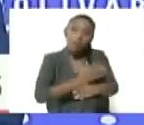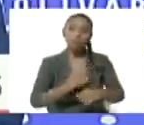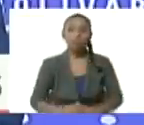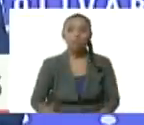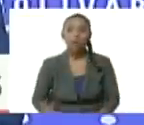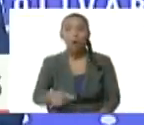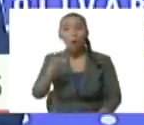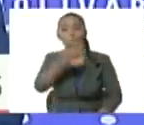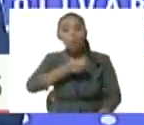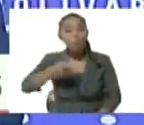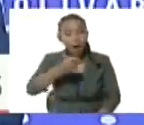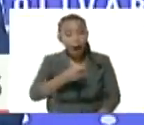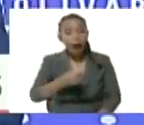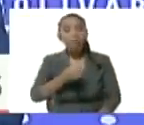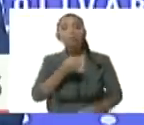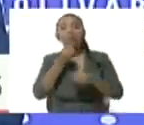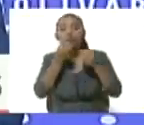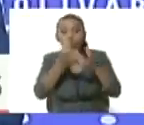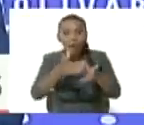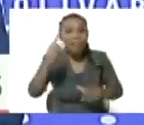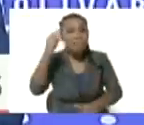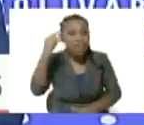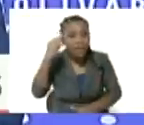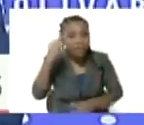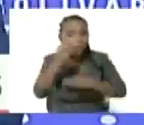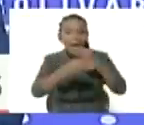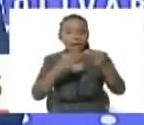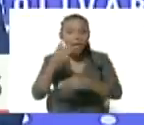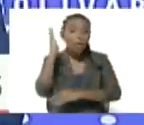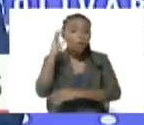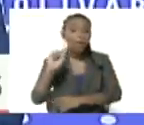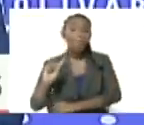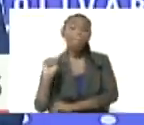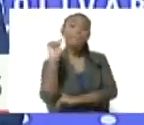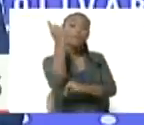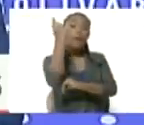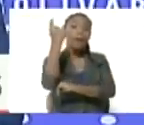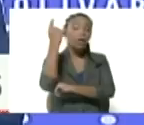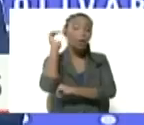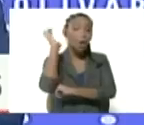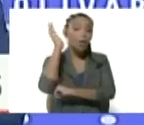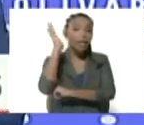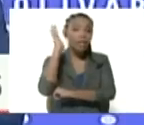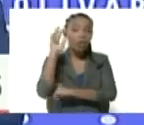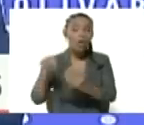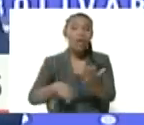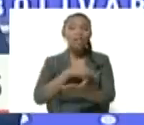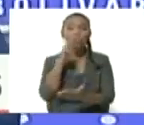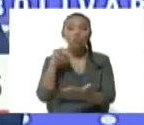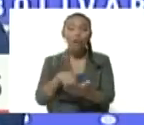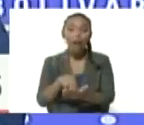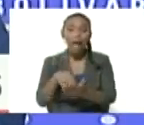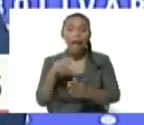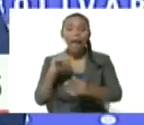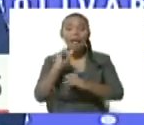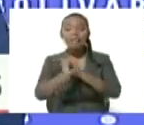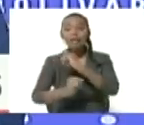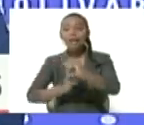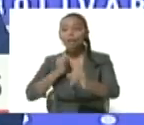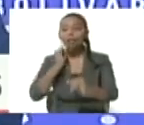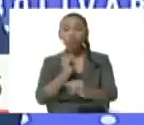buscar una buena fecha para hacer el congreso, primer congreso nacional e